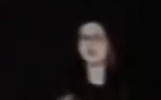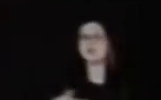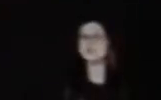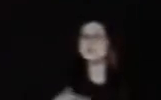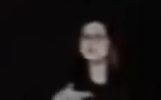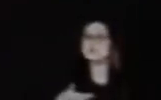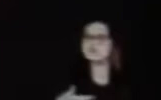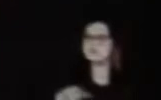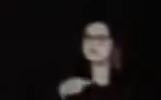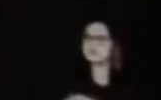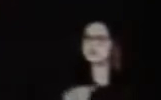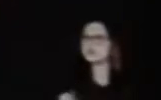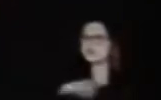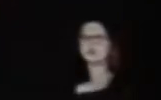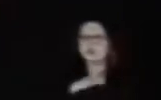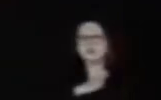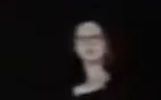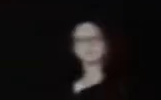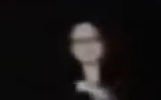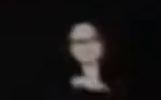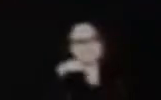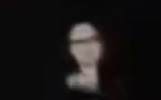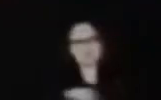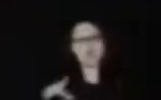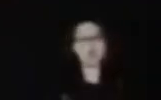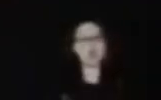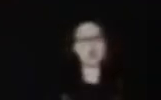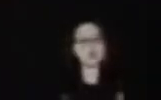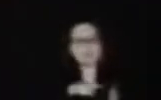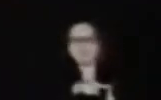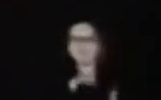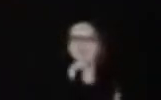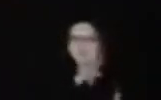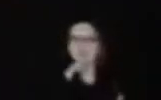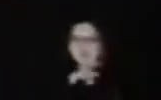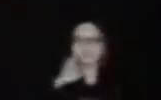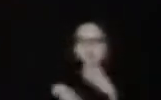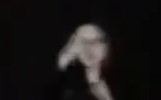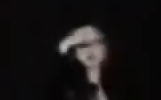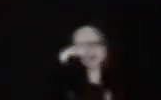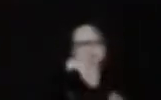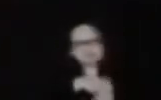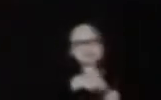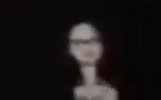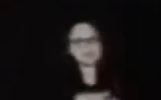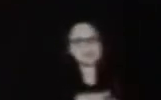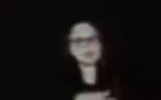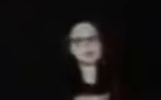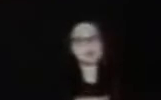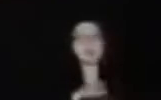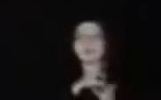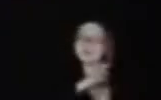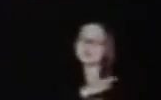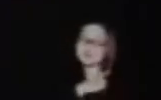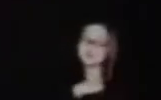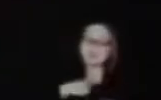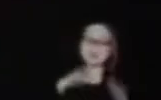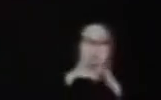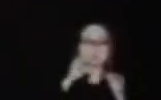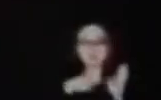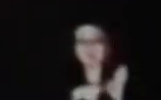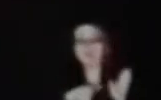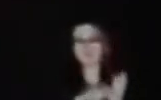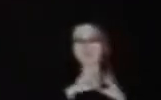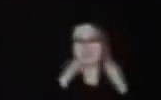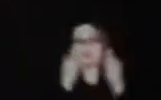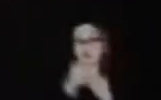eficaz la condena al régimen neoliberal, dejar en claro su manifiesto fracaso